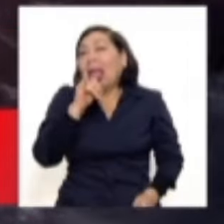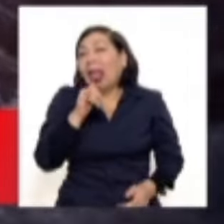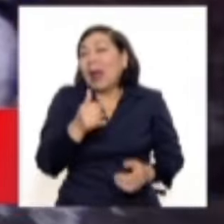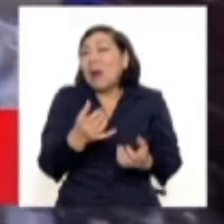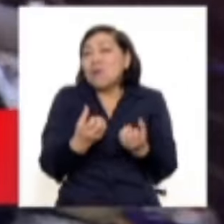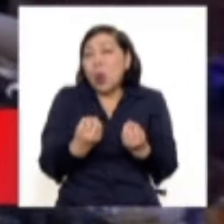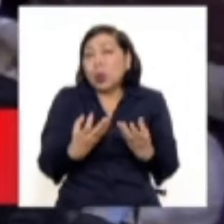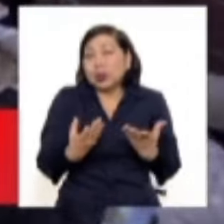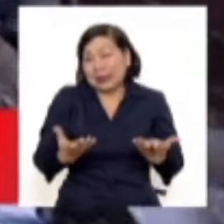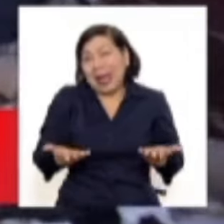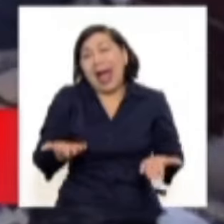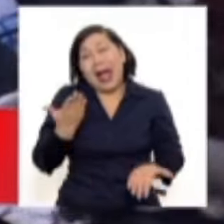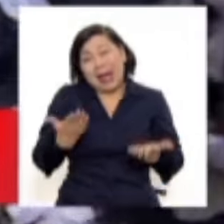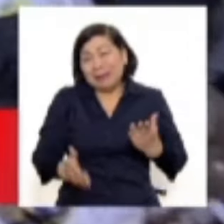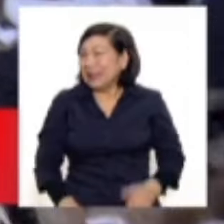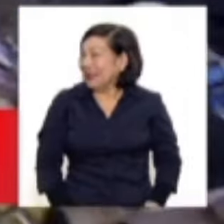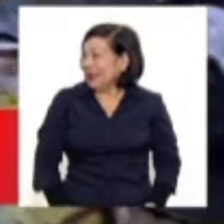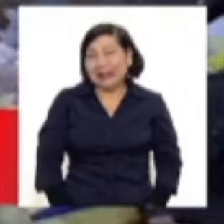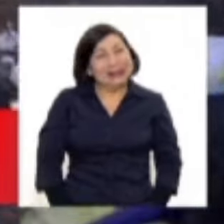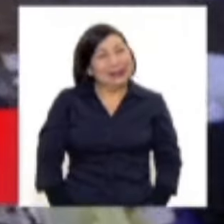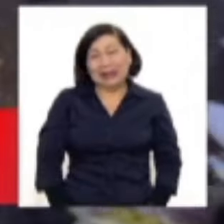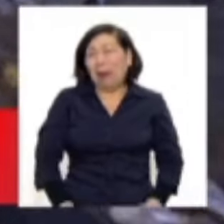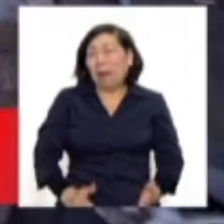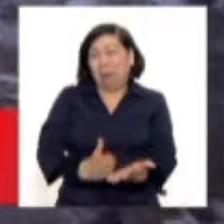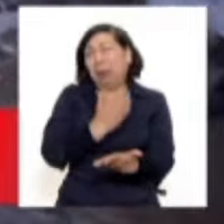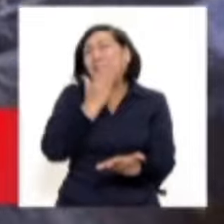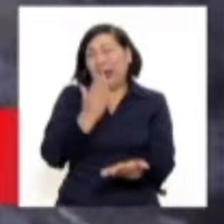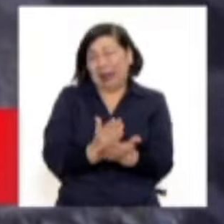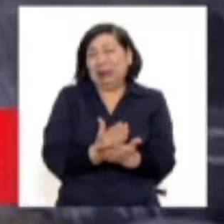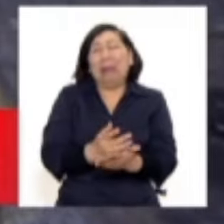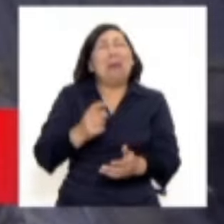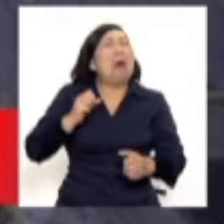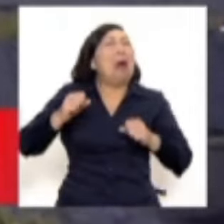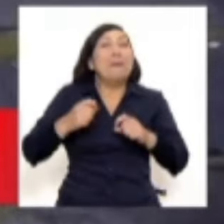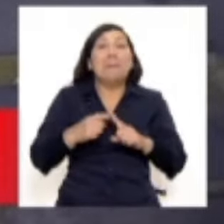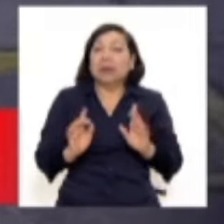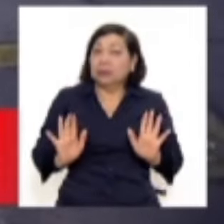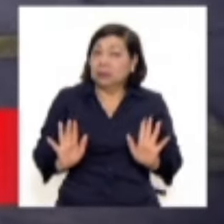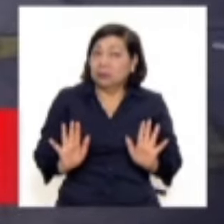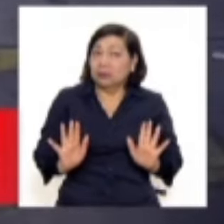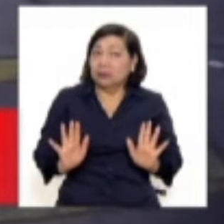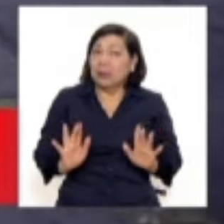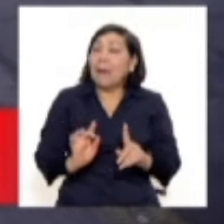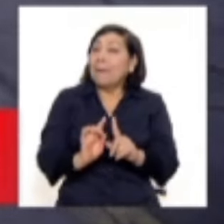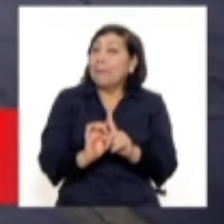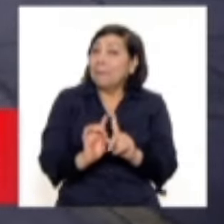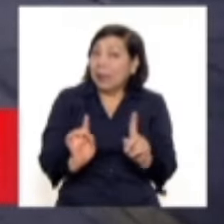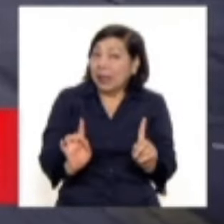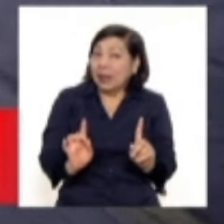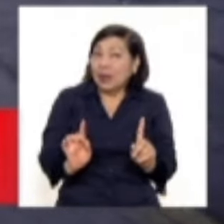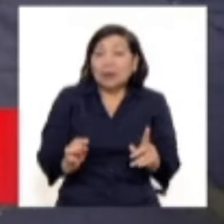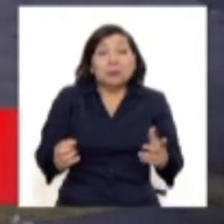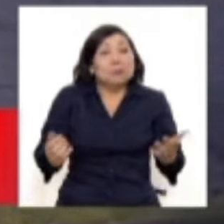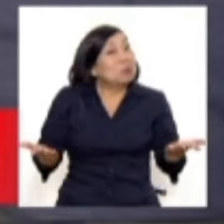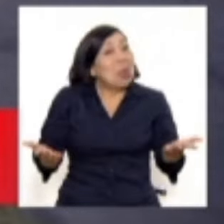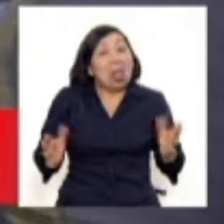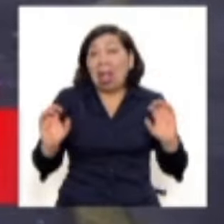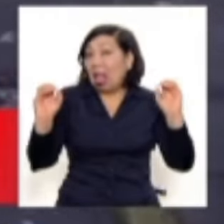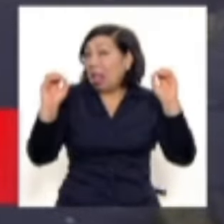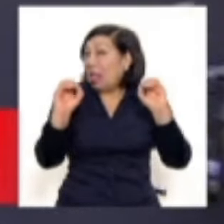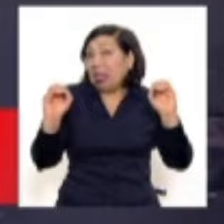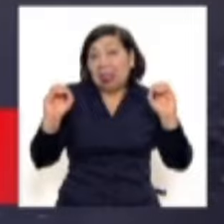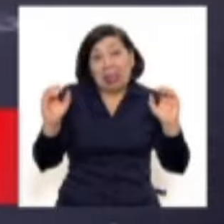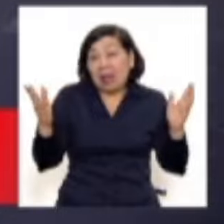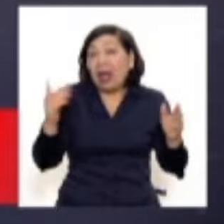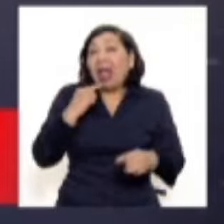que muchas veces genera cosas irracionales. Sin embargo, afortunadamente no se han